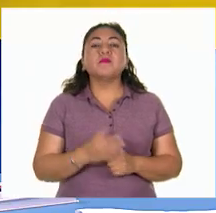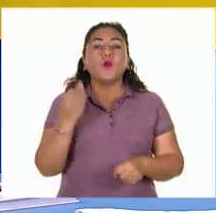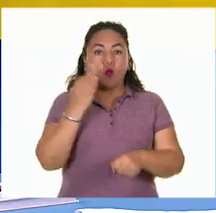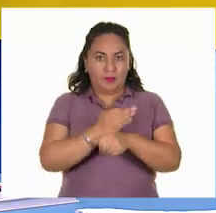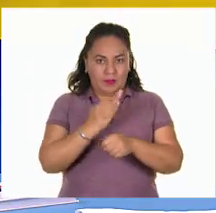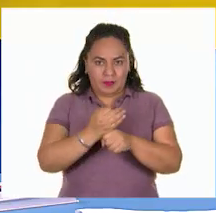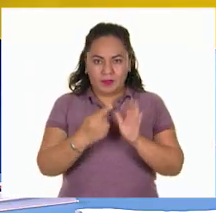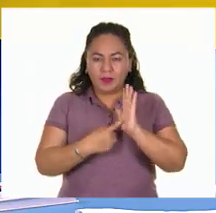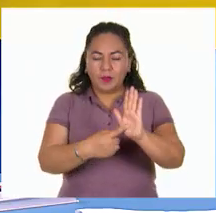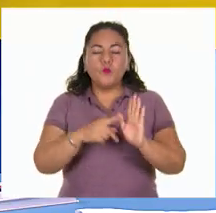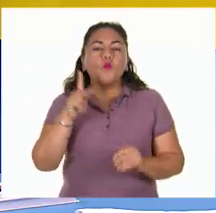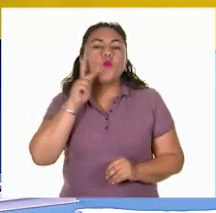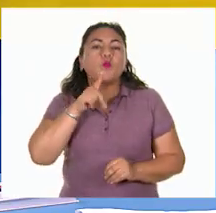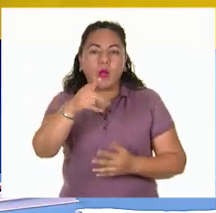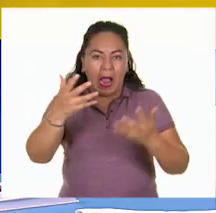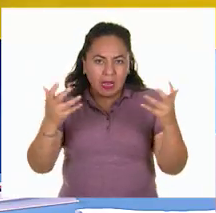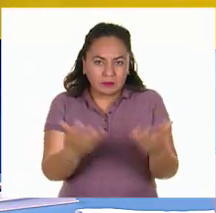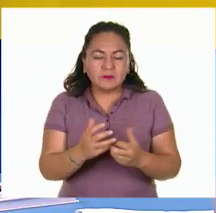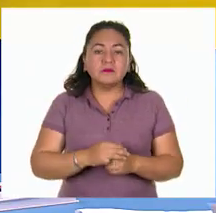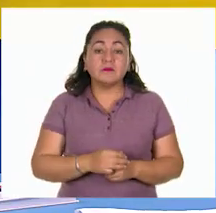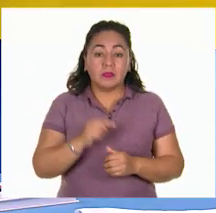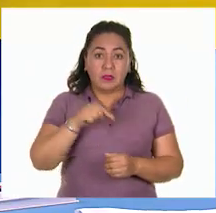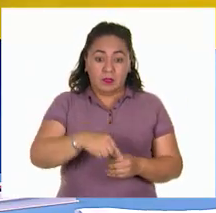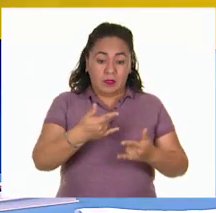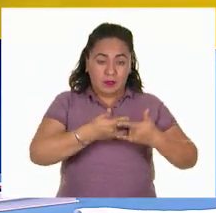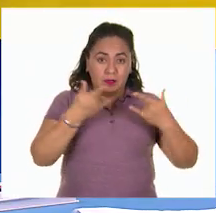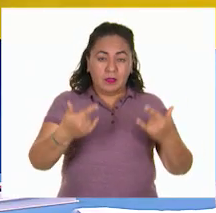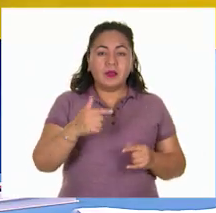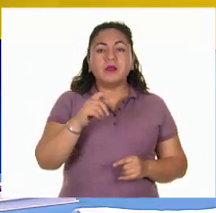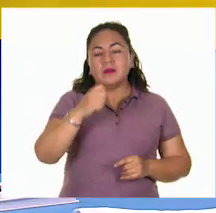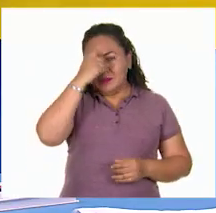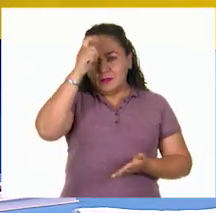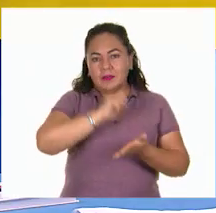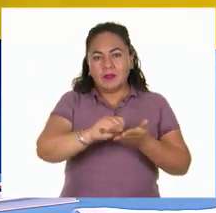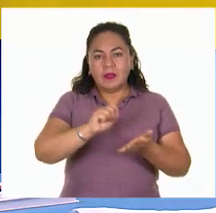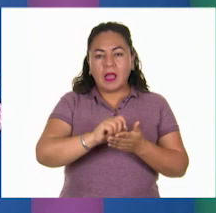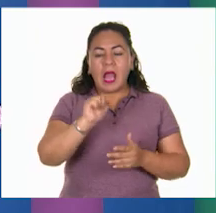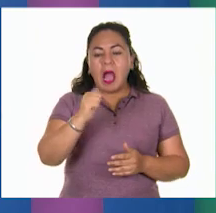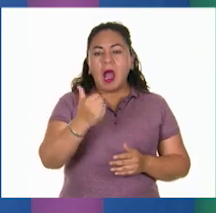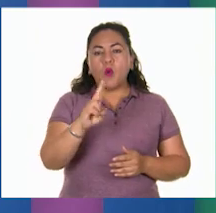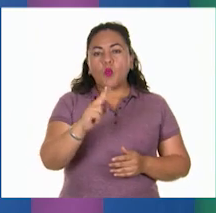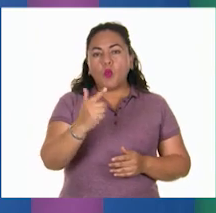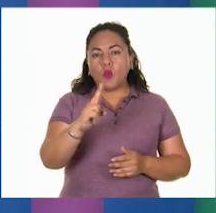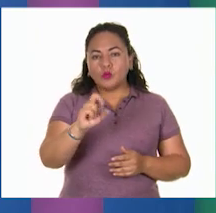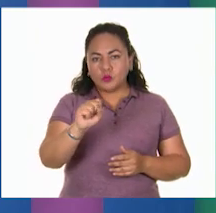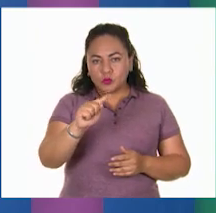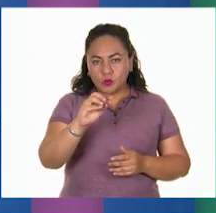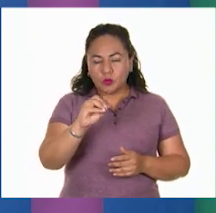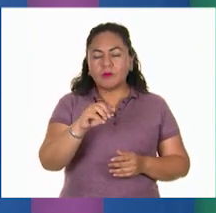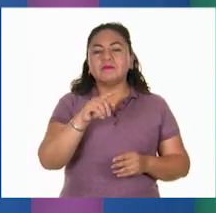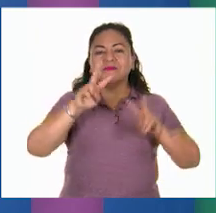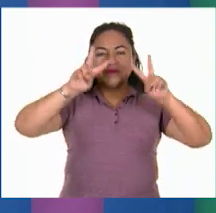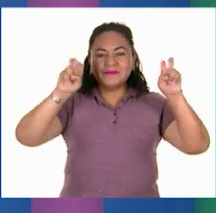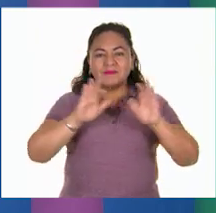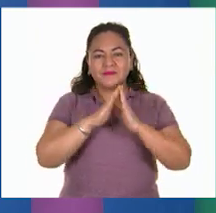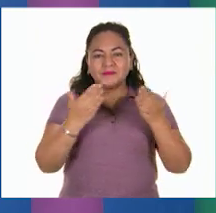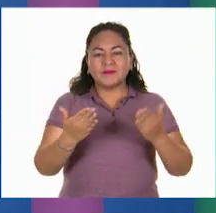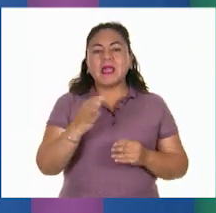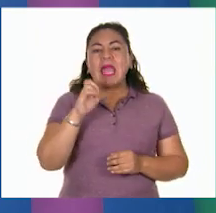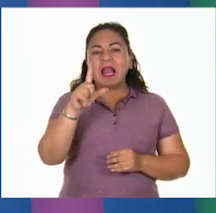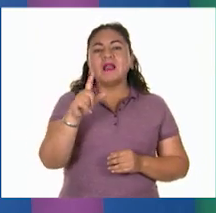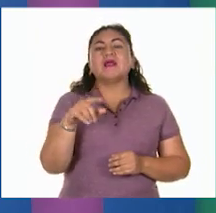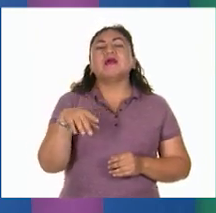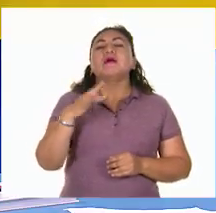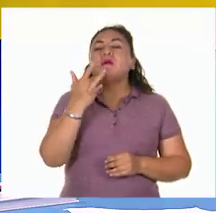siguiente. Transformen el cuento de Augusto Monterroso, El dinosaurio, en acotación y